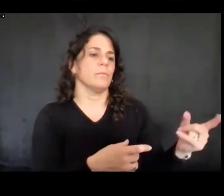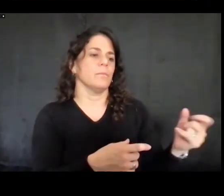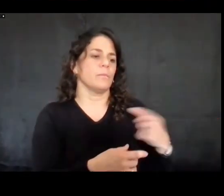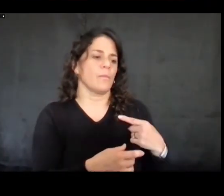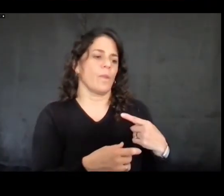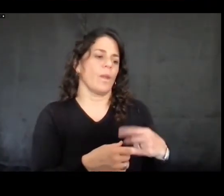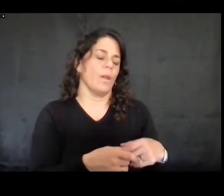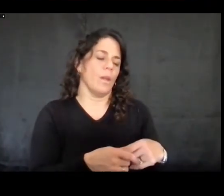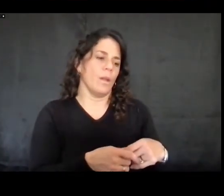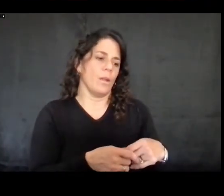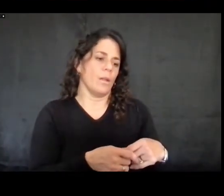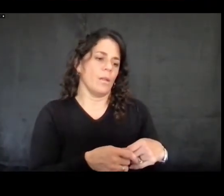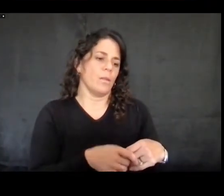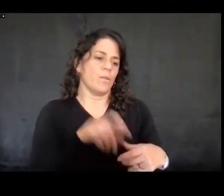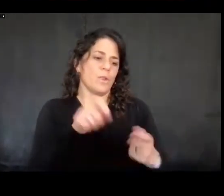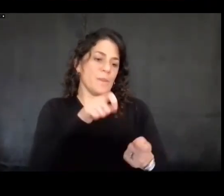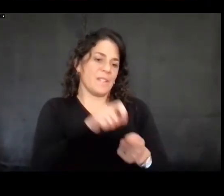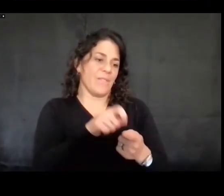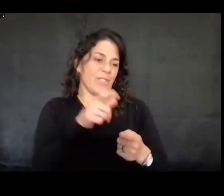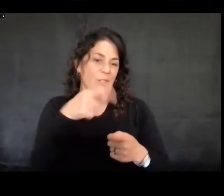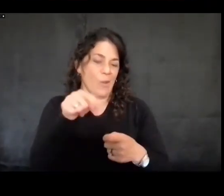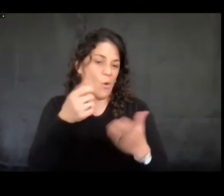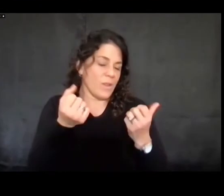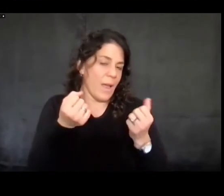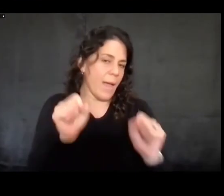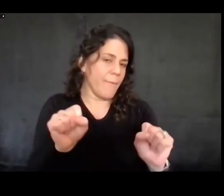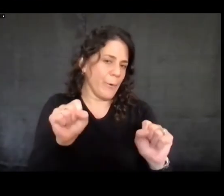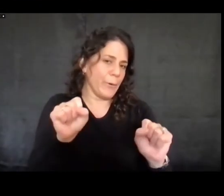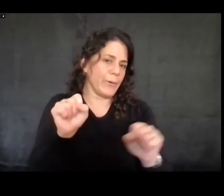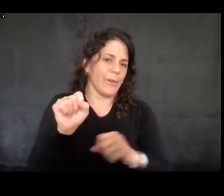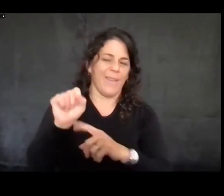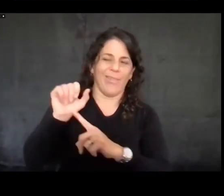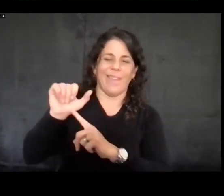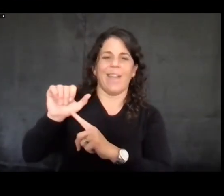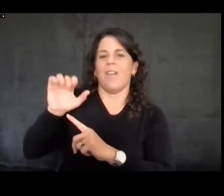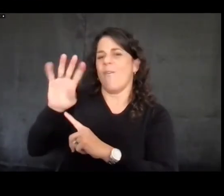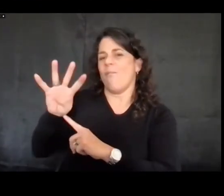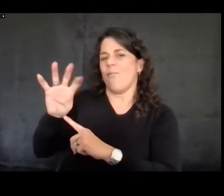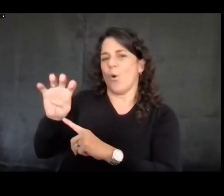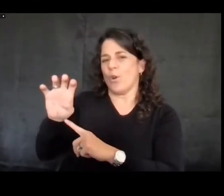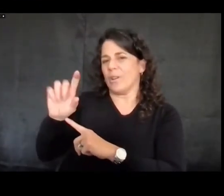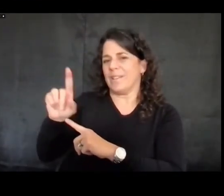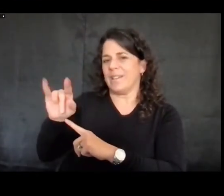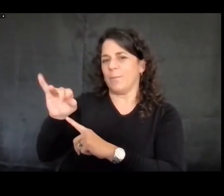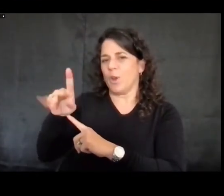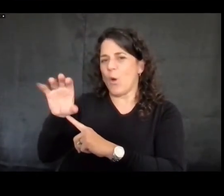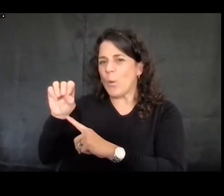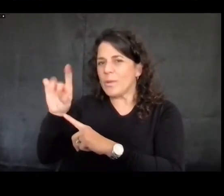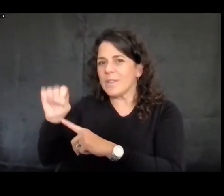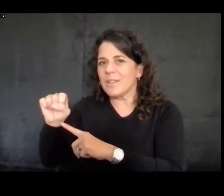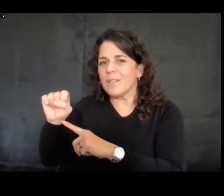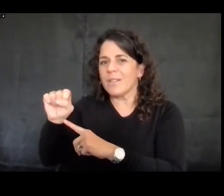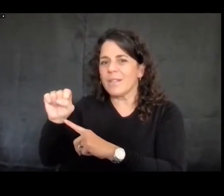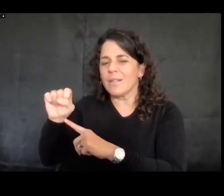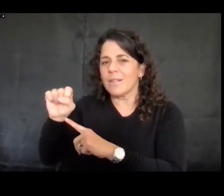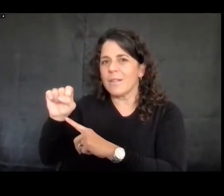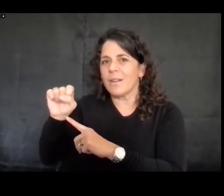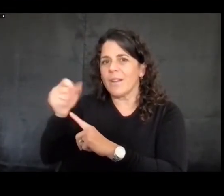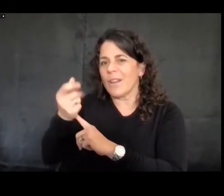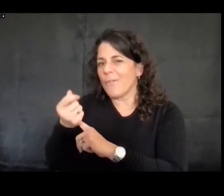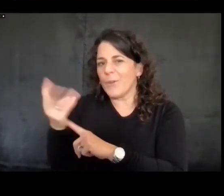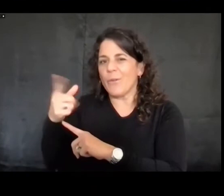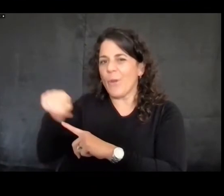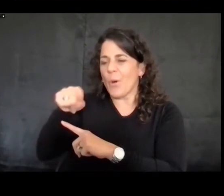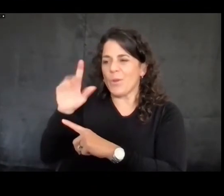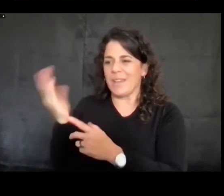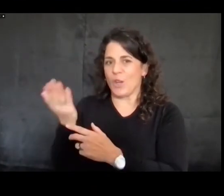pero a la primera parte me pregunta específicamente esos esfuerzos en esos códigos postales de 400 que estamos varios en el condado